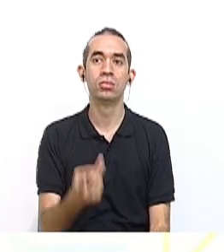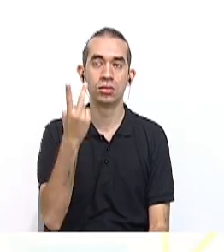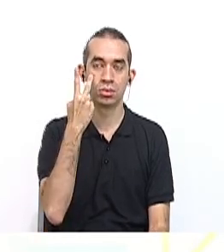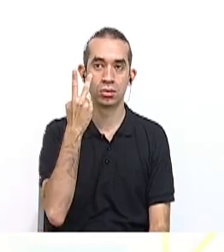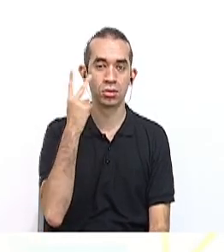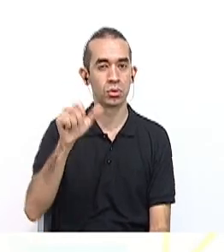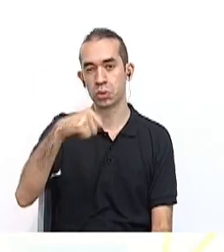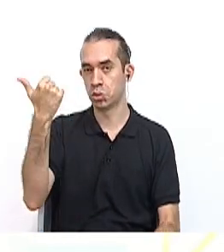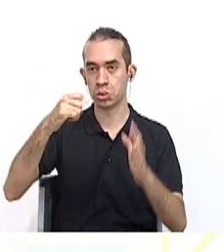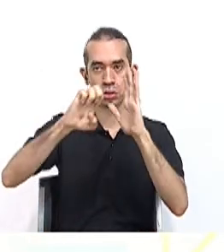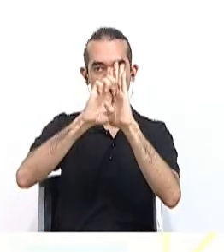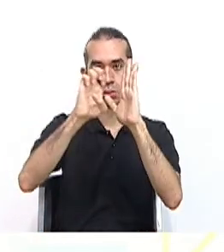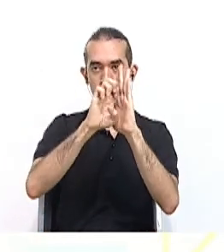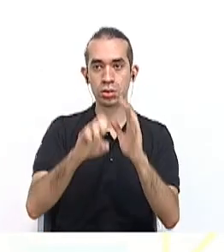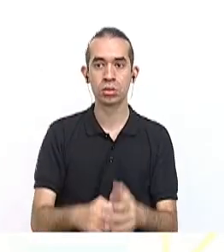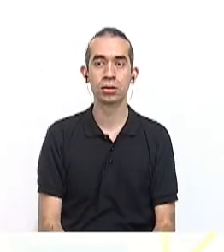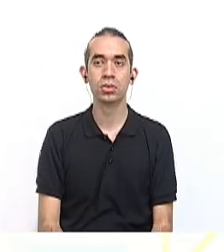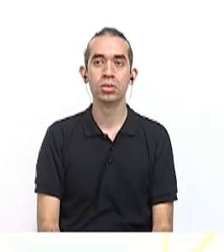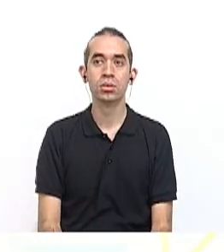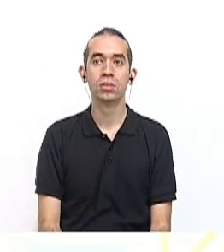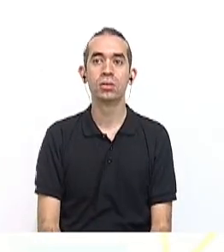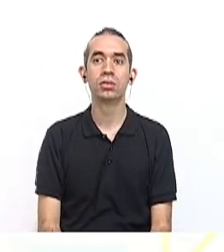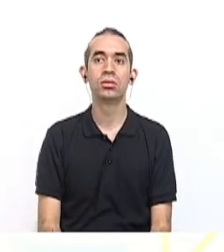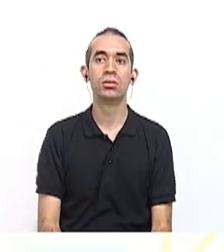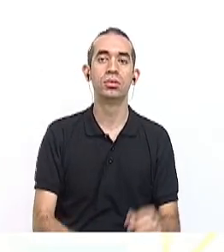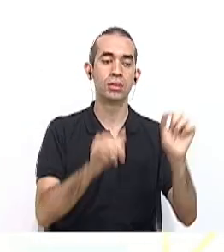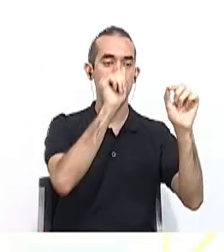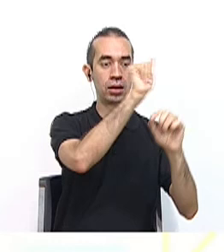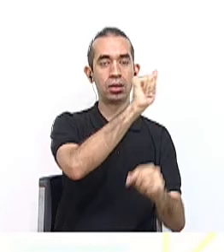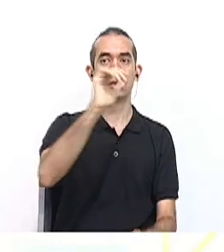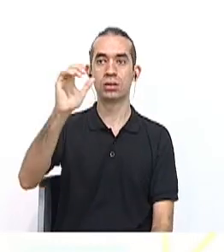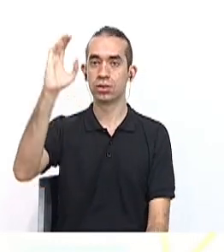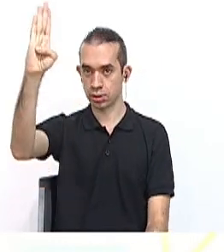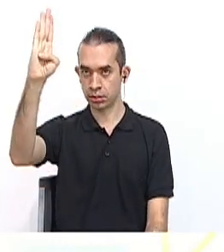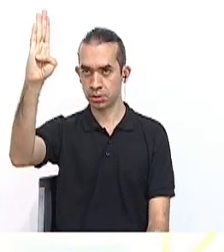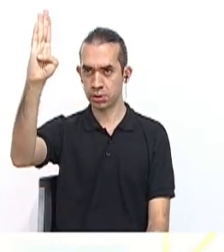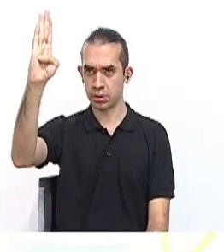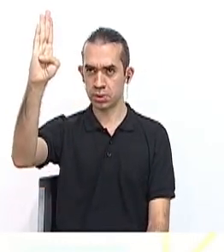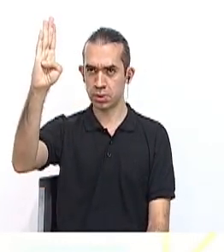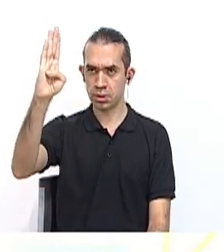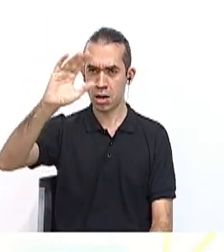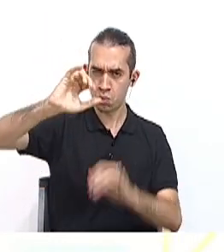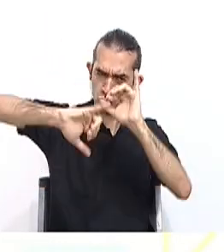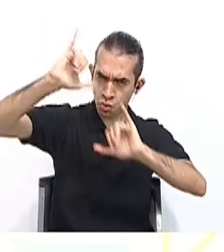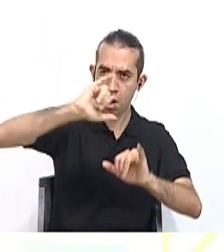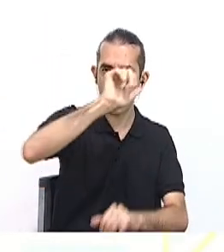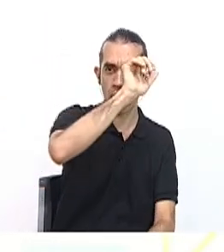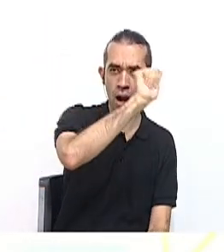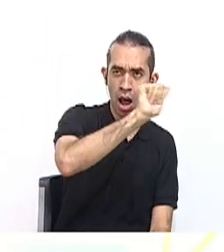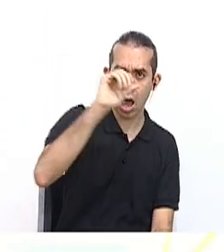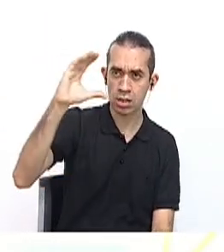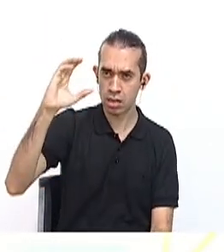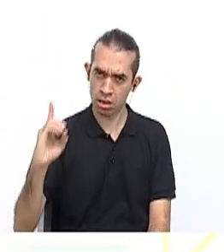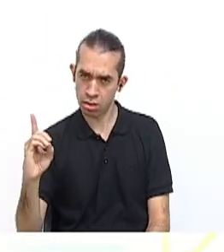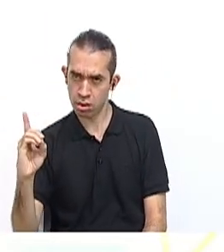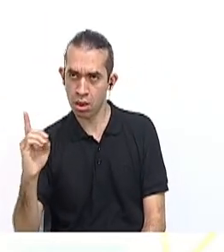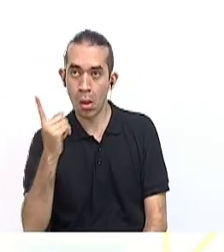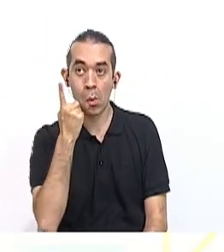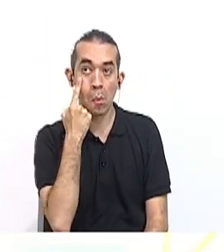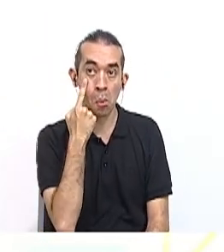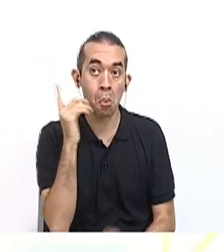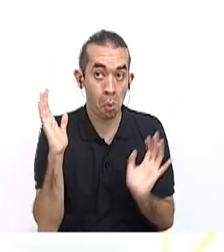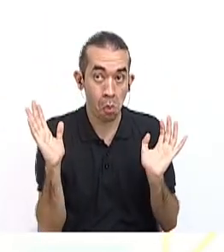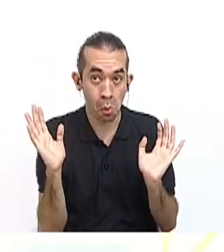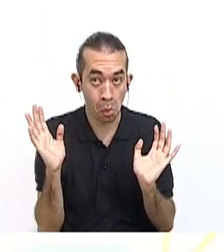Veamos otro ejemplo. El triángulo ACB será congruente al triángulo ACD. Observemos los elementos que